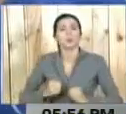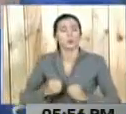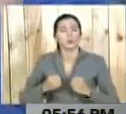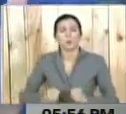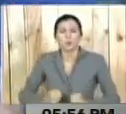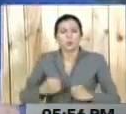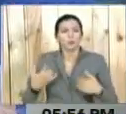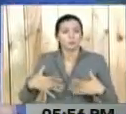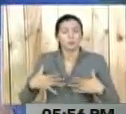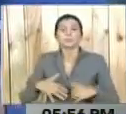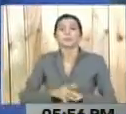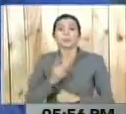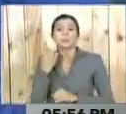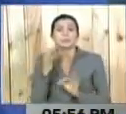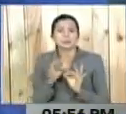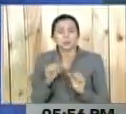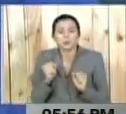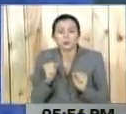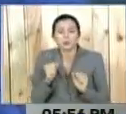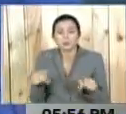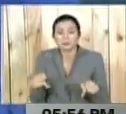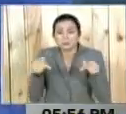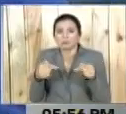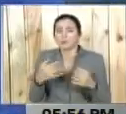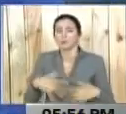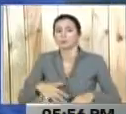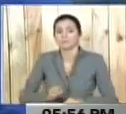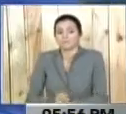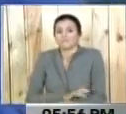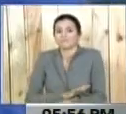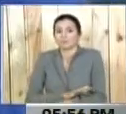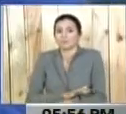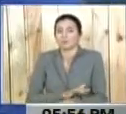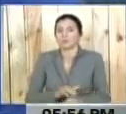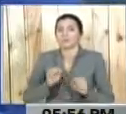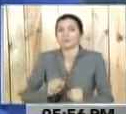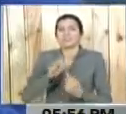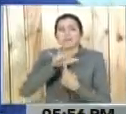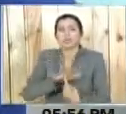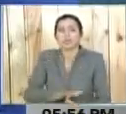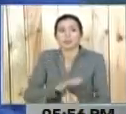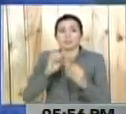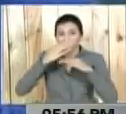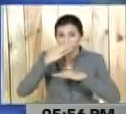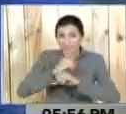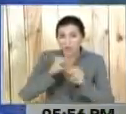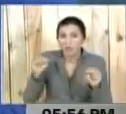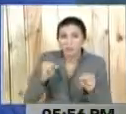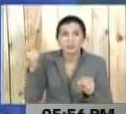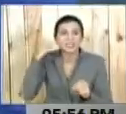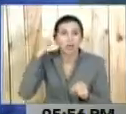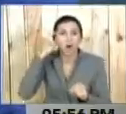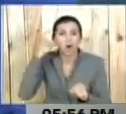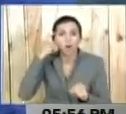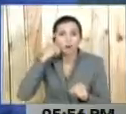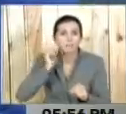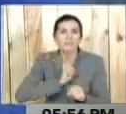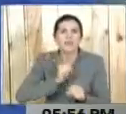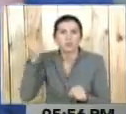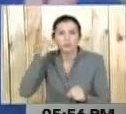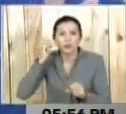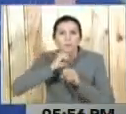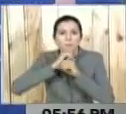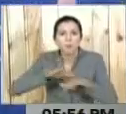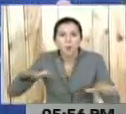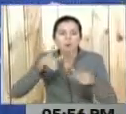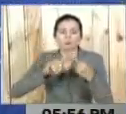vio de cara al 1 de septiembre, donde el terrorismo psicológico, el terrorismo político, el terrorismo mediático era el pan nuestro de cada día de cara a lo